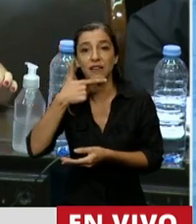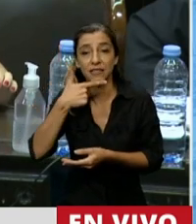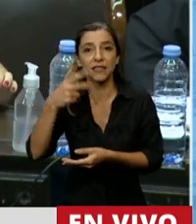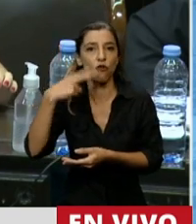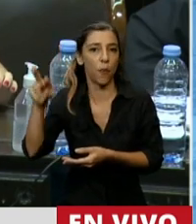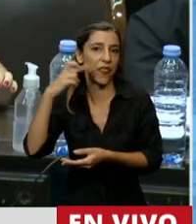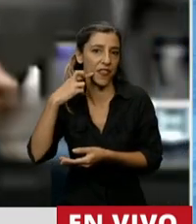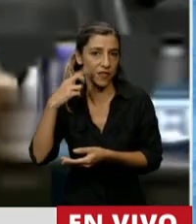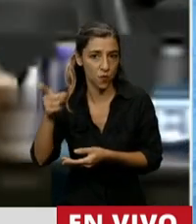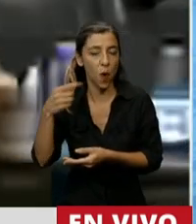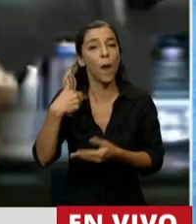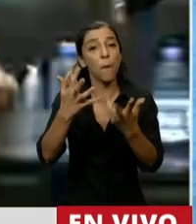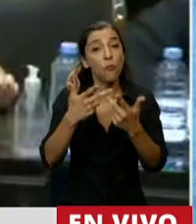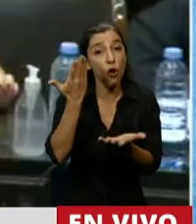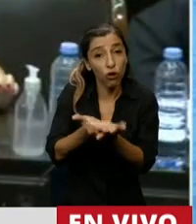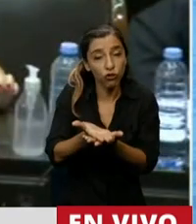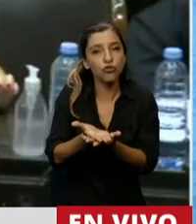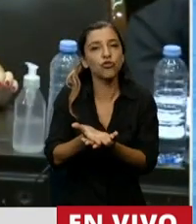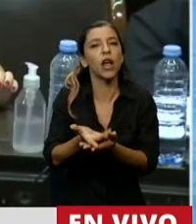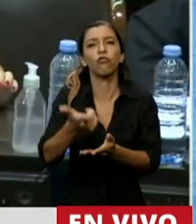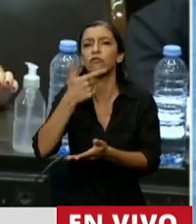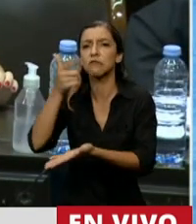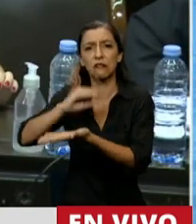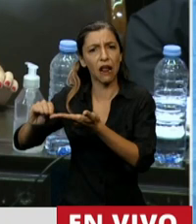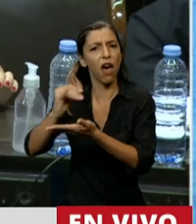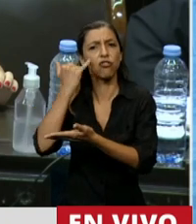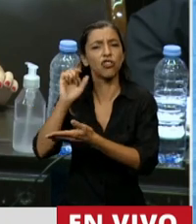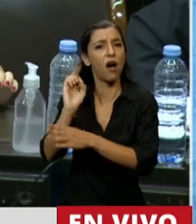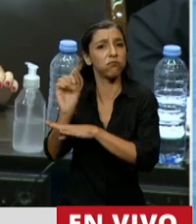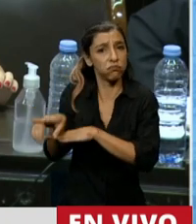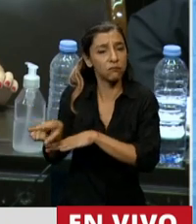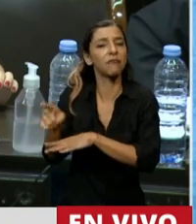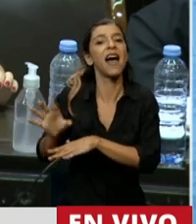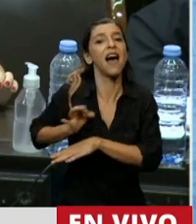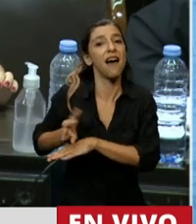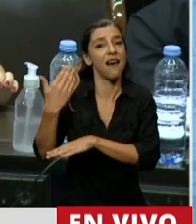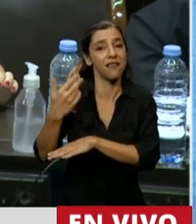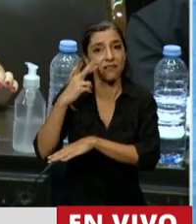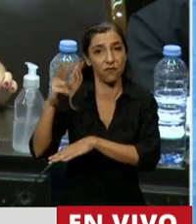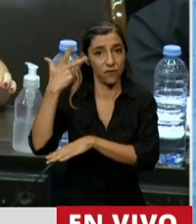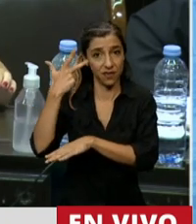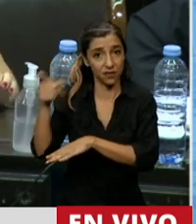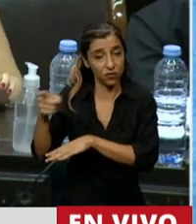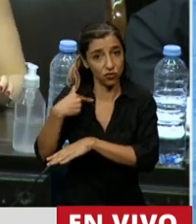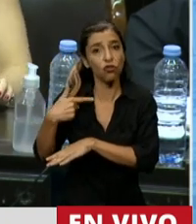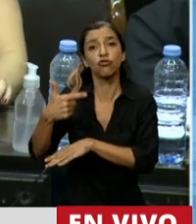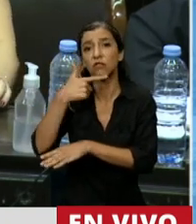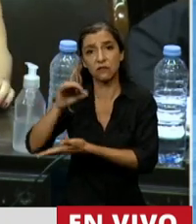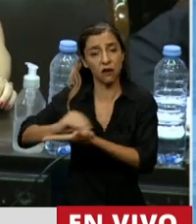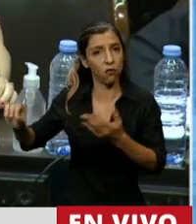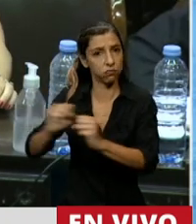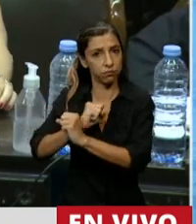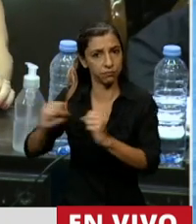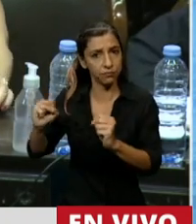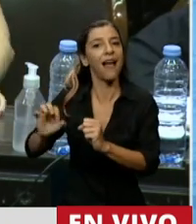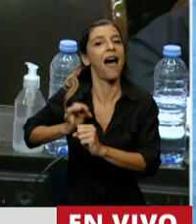0038-S-2019. Este proyecto fue ingresado en el Senado en el año 2018 y obtuvo media sanción en